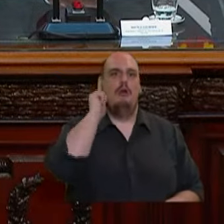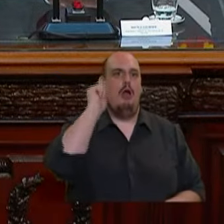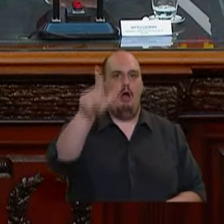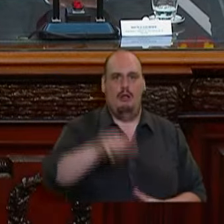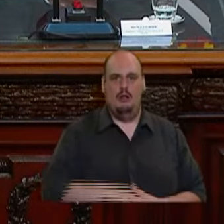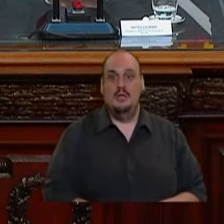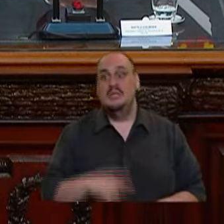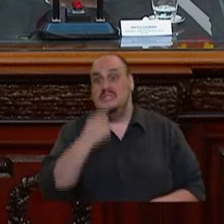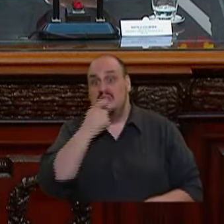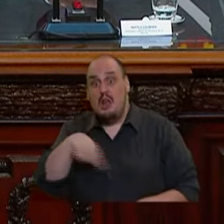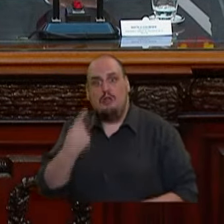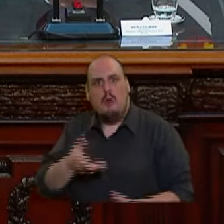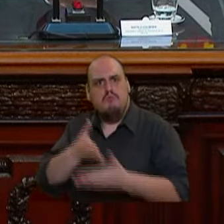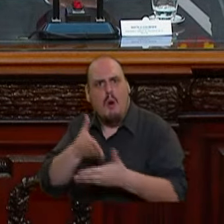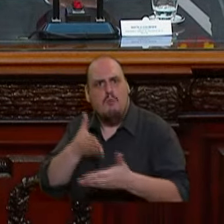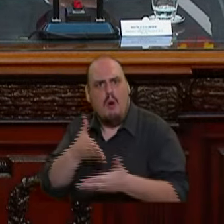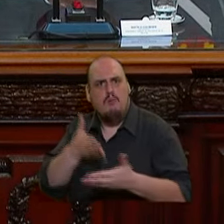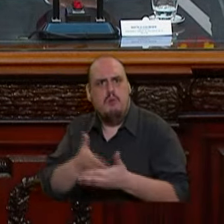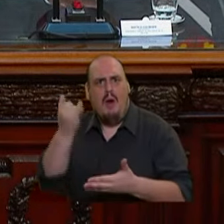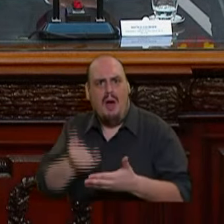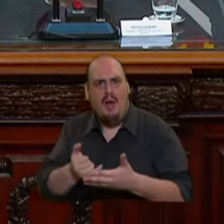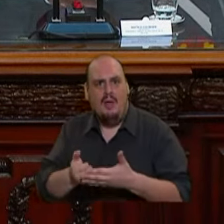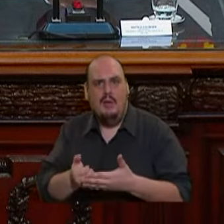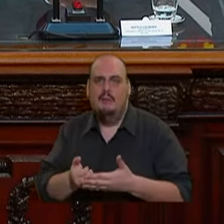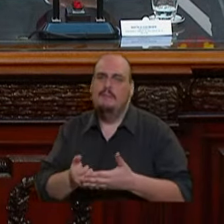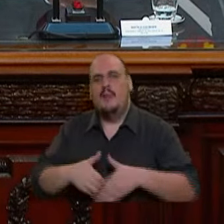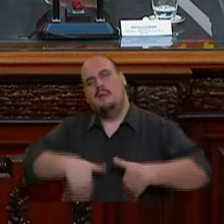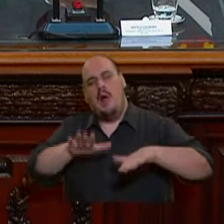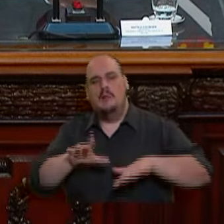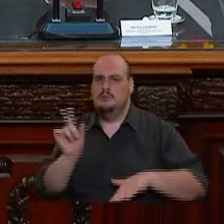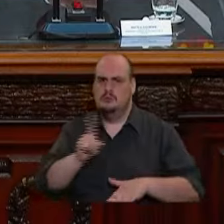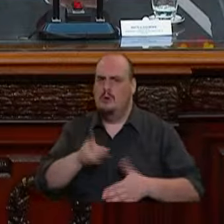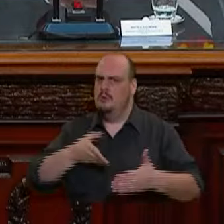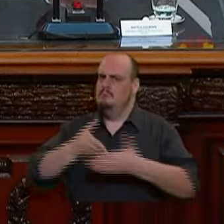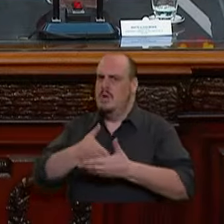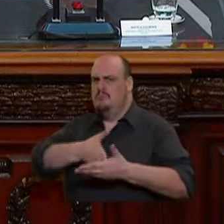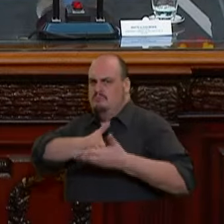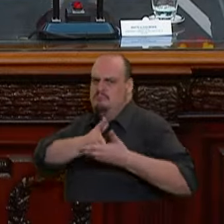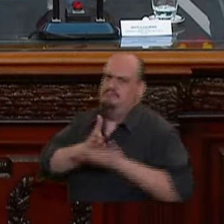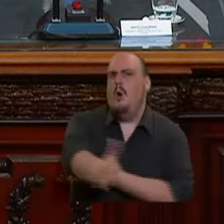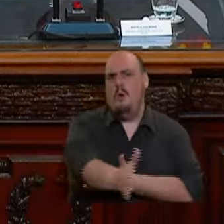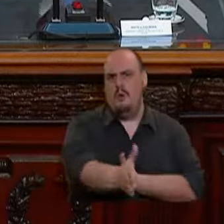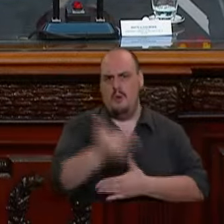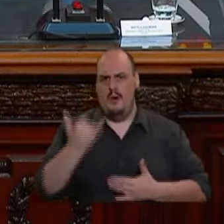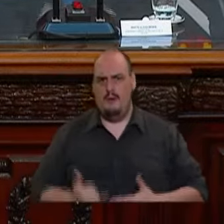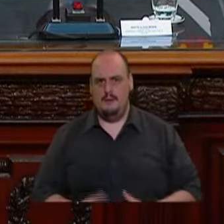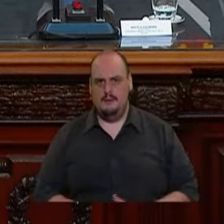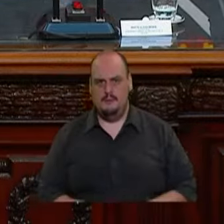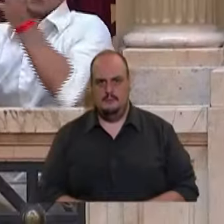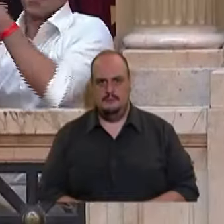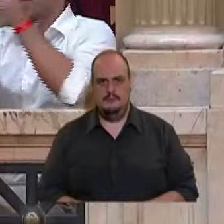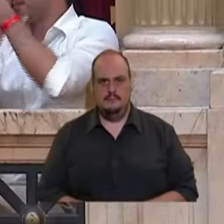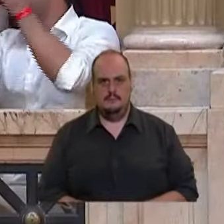encontramos con un obstáculo, no vamos a dar marcha atrás, vamos a seguir acelerando.